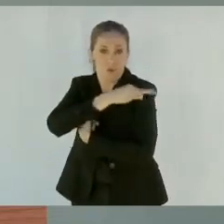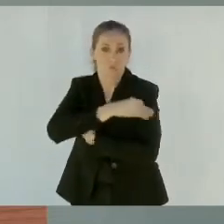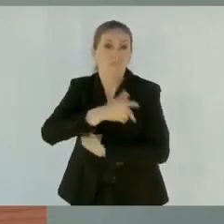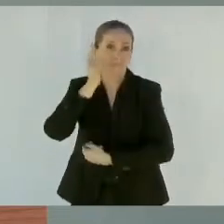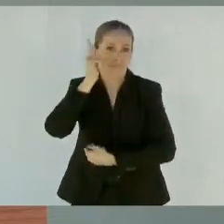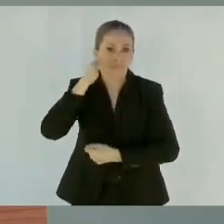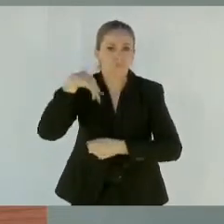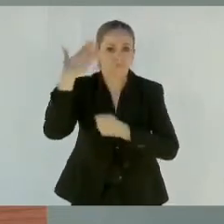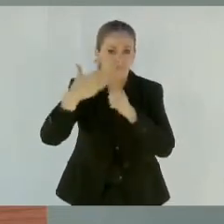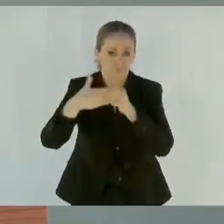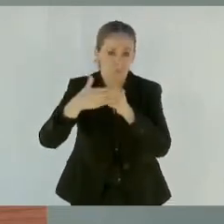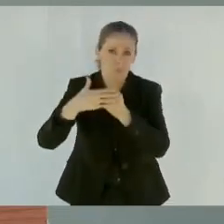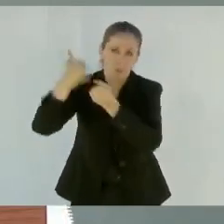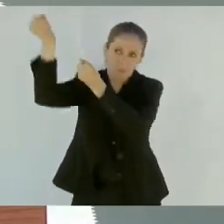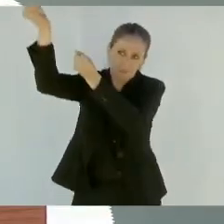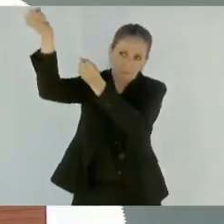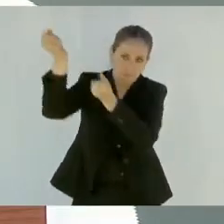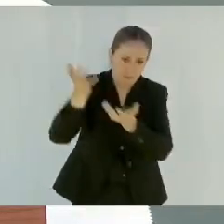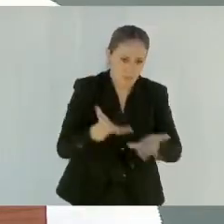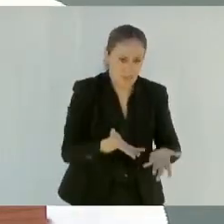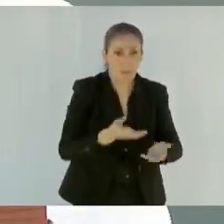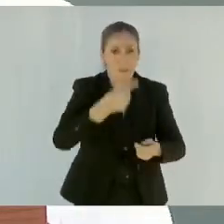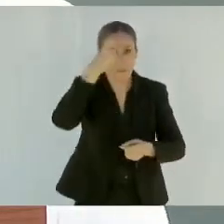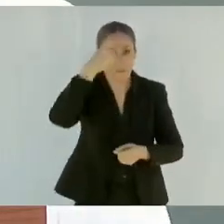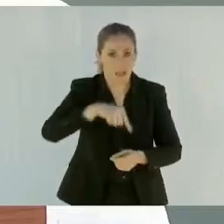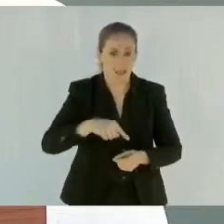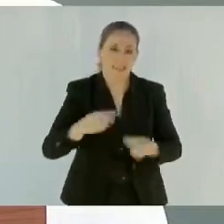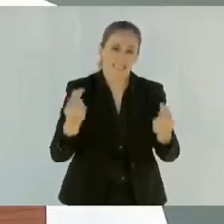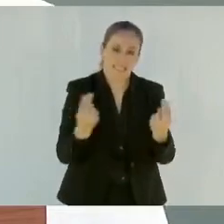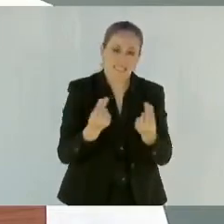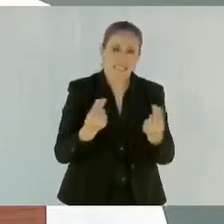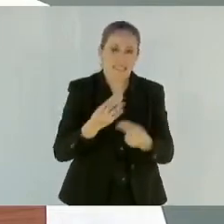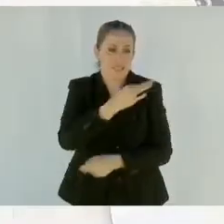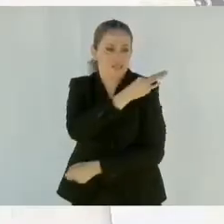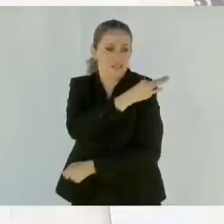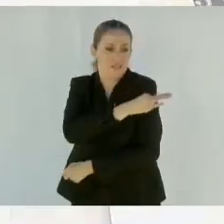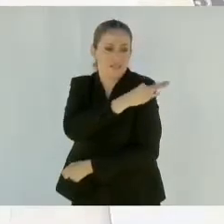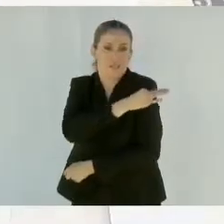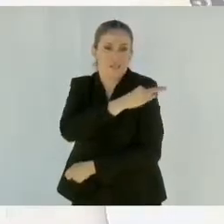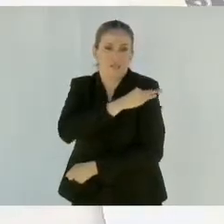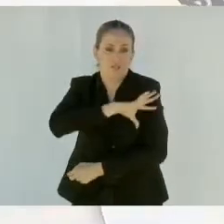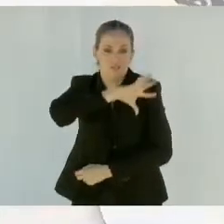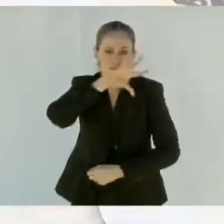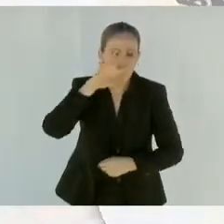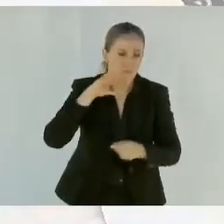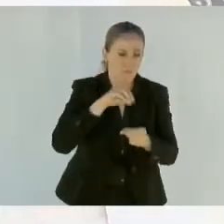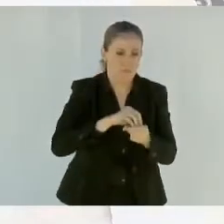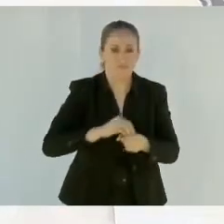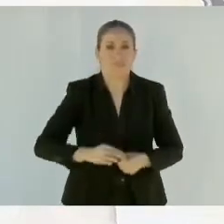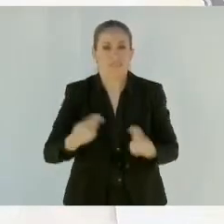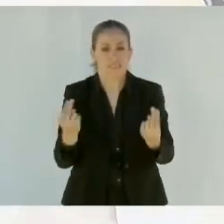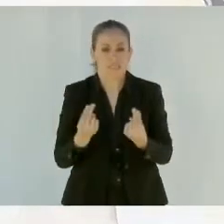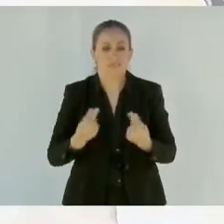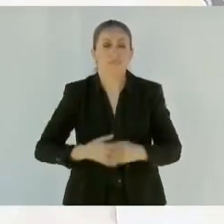nos envíen todas las dosis que necesitamos. Sin embargo,